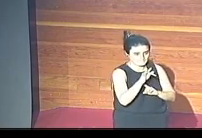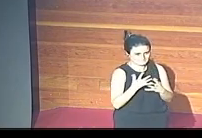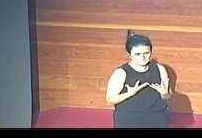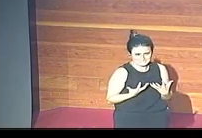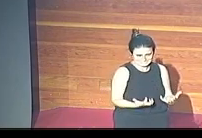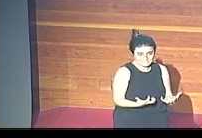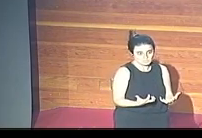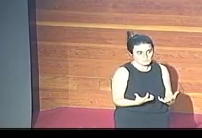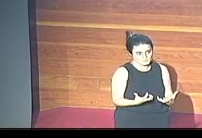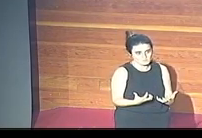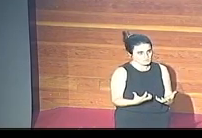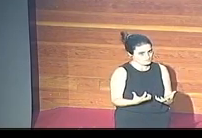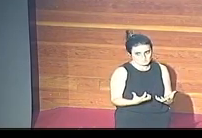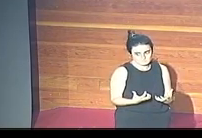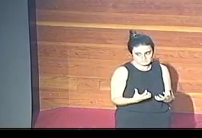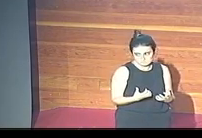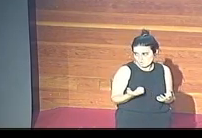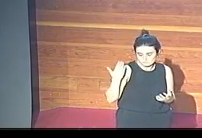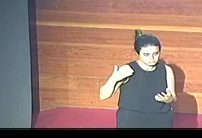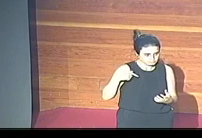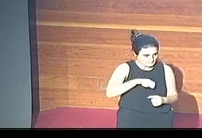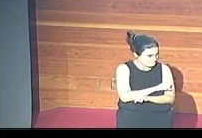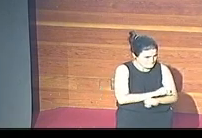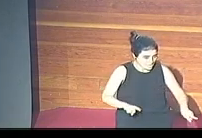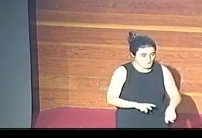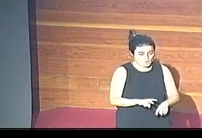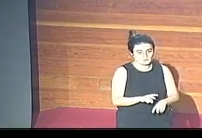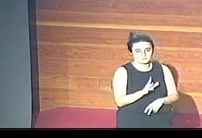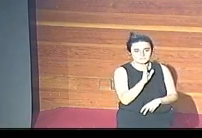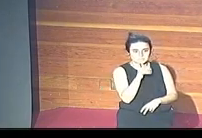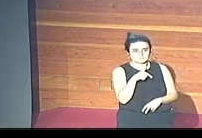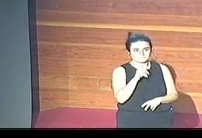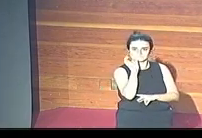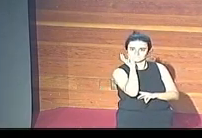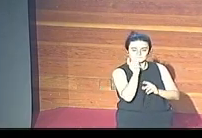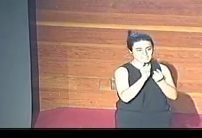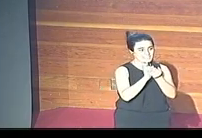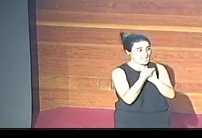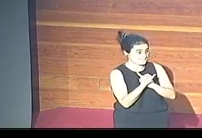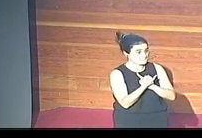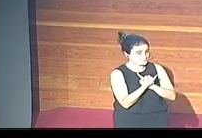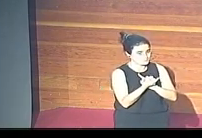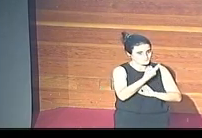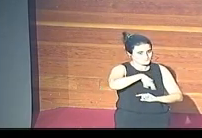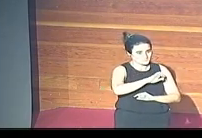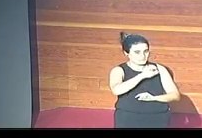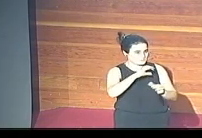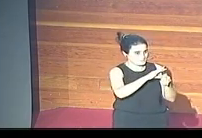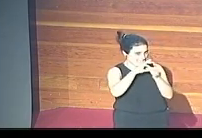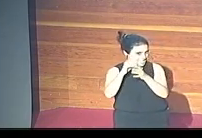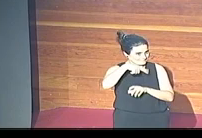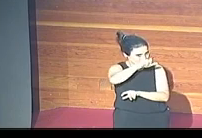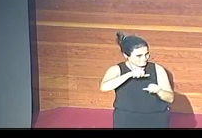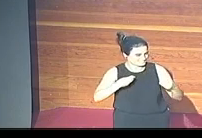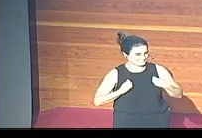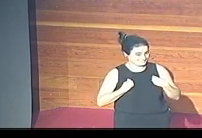más acusada que en otras ocasiones bueno pues el cambio climático para los ciudadanos de europea es el